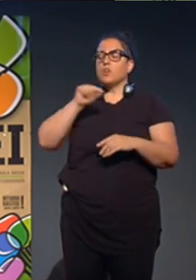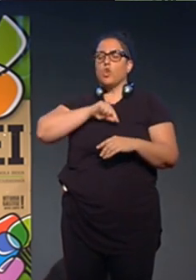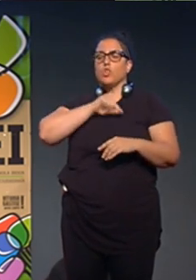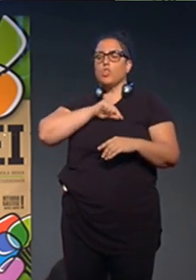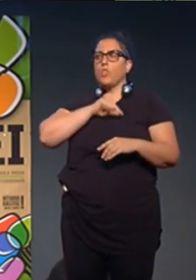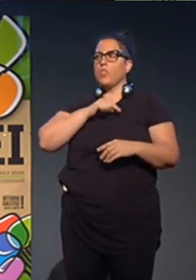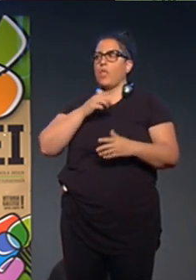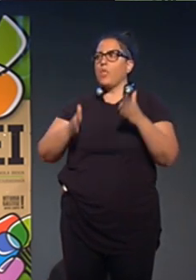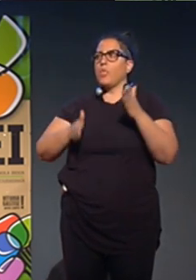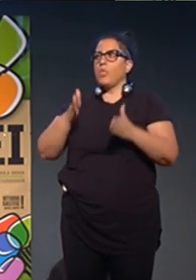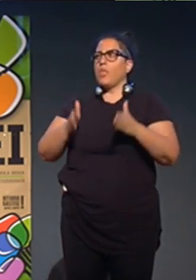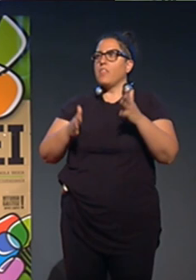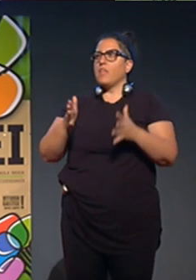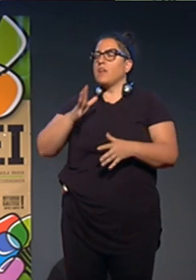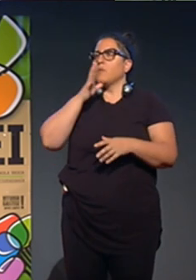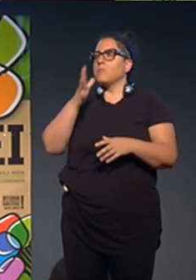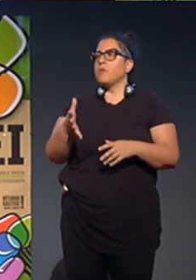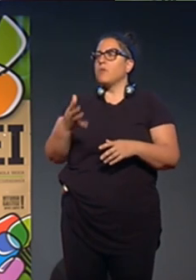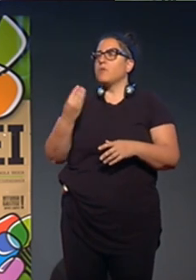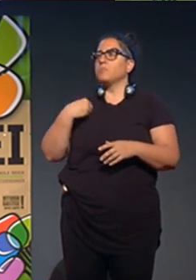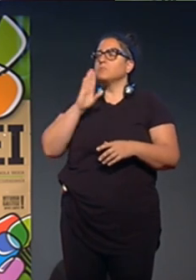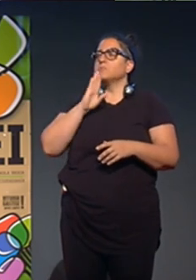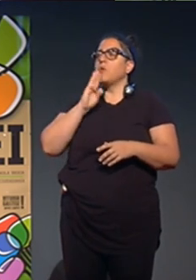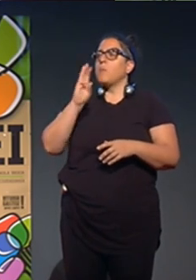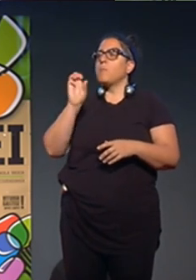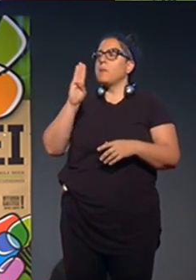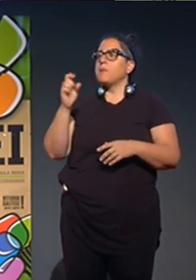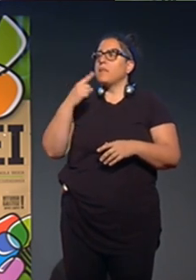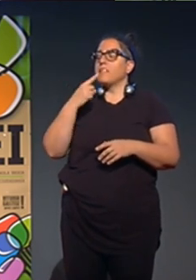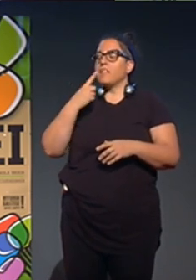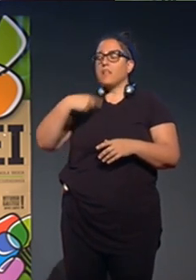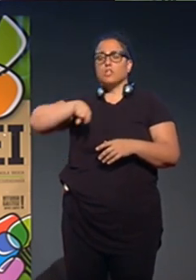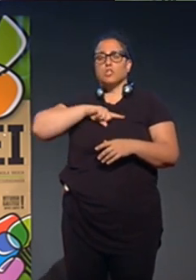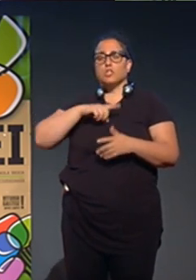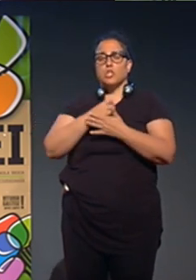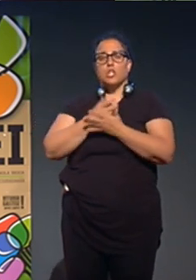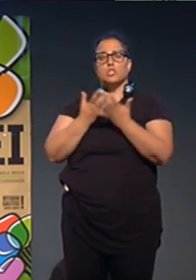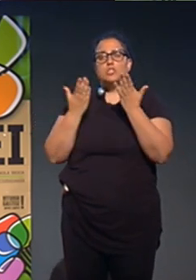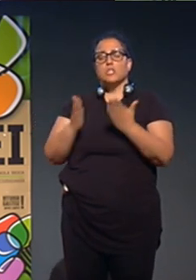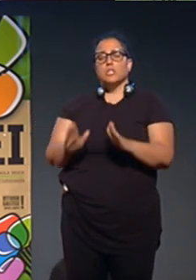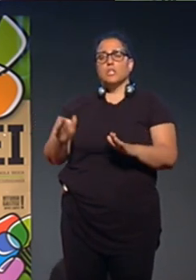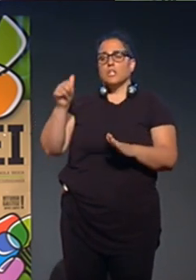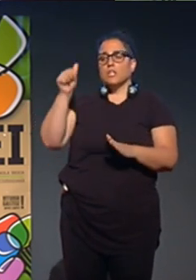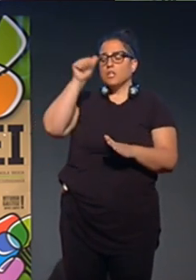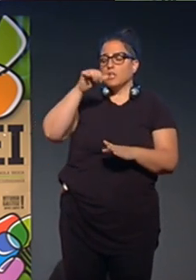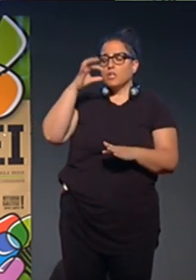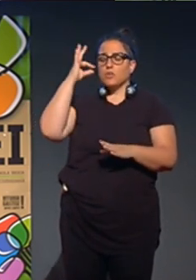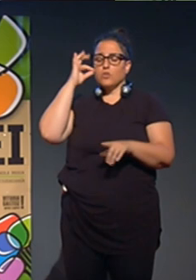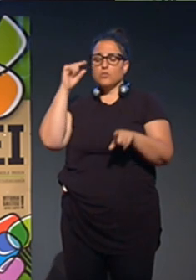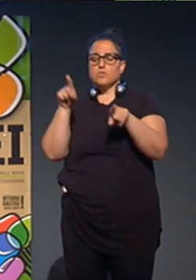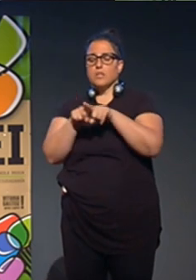ciudadana eh Porque como ha dicho Pepe no todos somos hijos de esta tierra todos somos hijos hijas hermanos hermanos